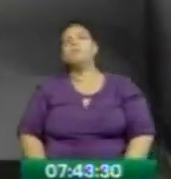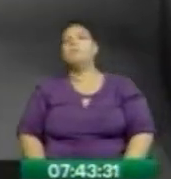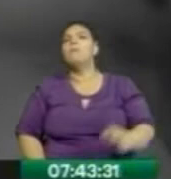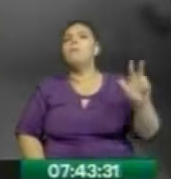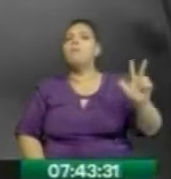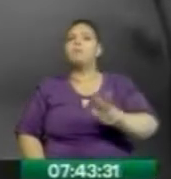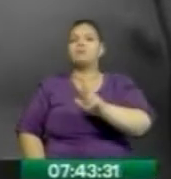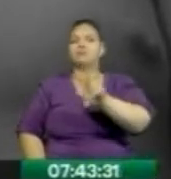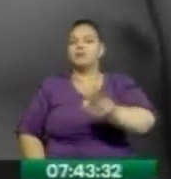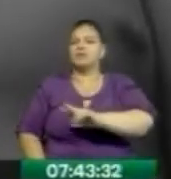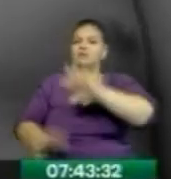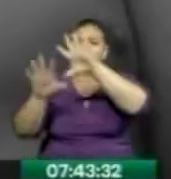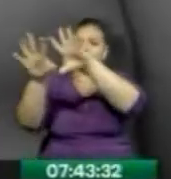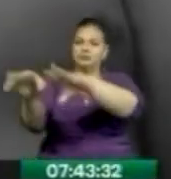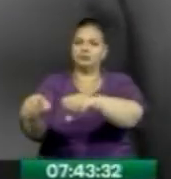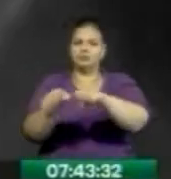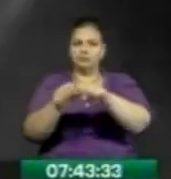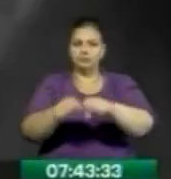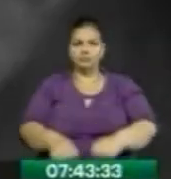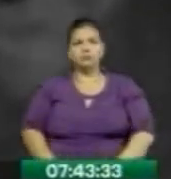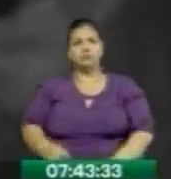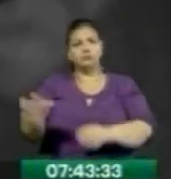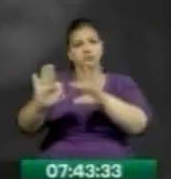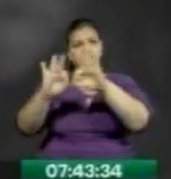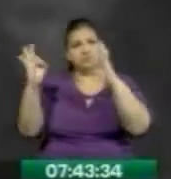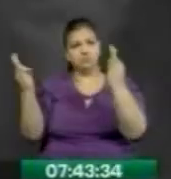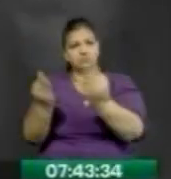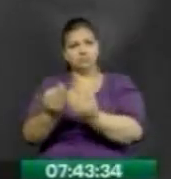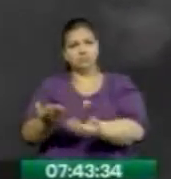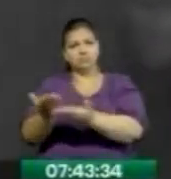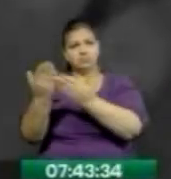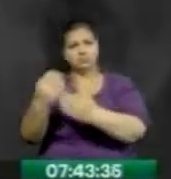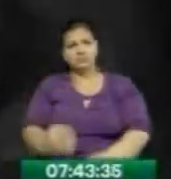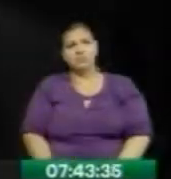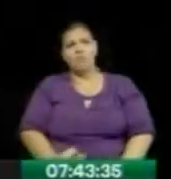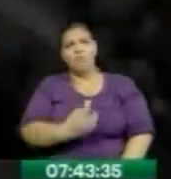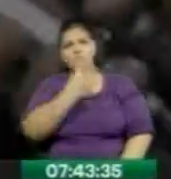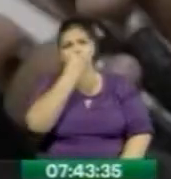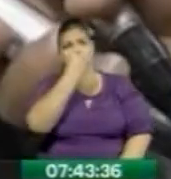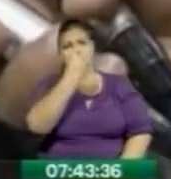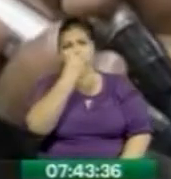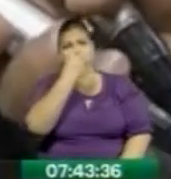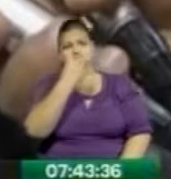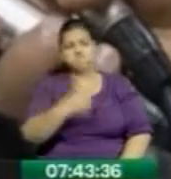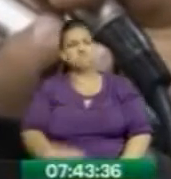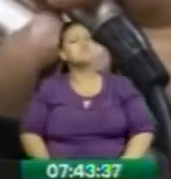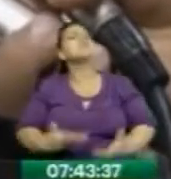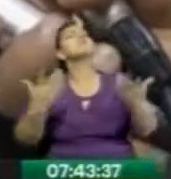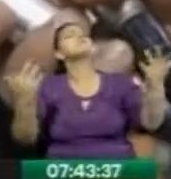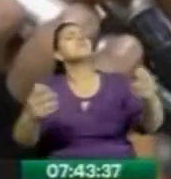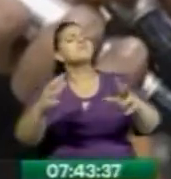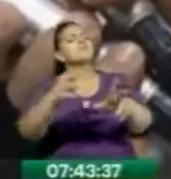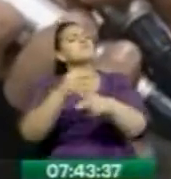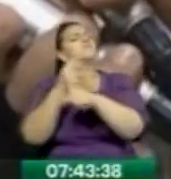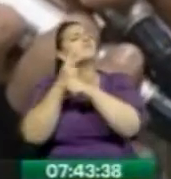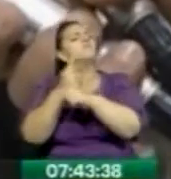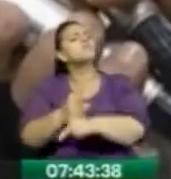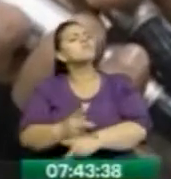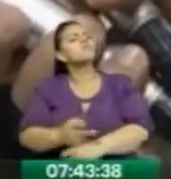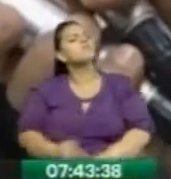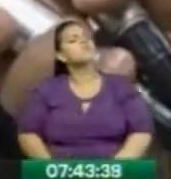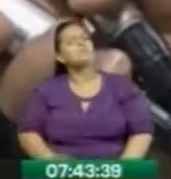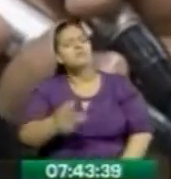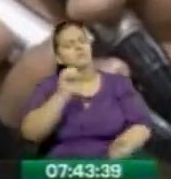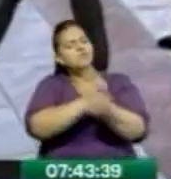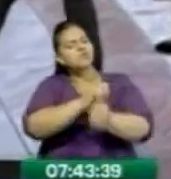Los ocupantes de la moto se encontraban aparentemente en estado etílico. Me imagino la familia para que los señores